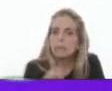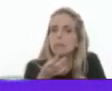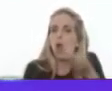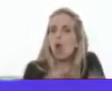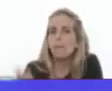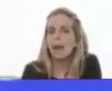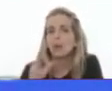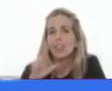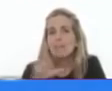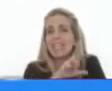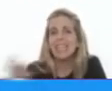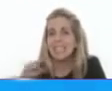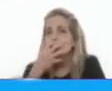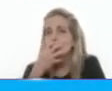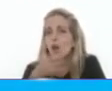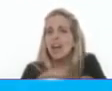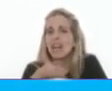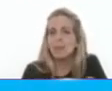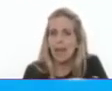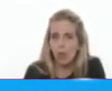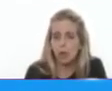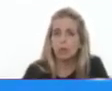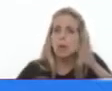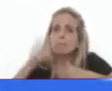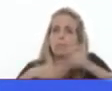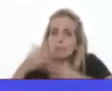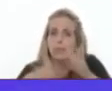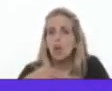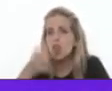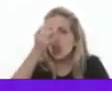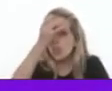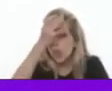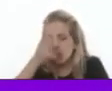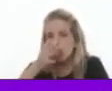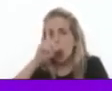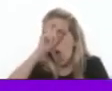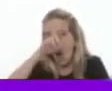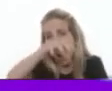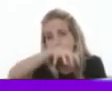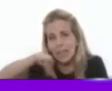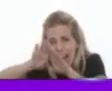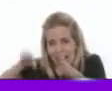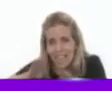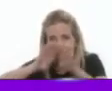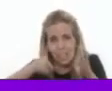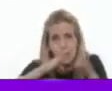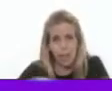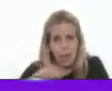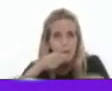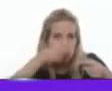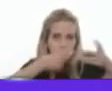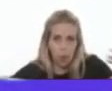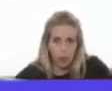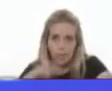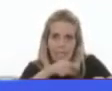respiradores. Hicimos 12 hospitales modulares. Fue por ese tiempo y ese trabajo colectivo que no